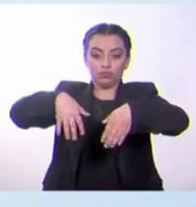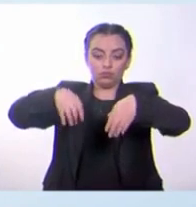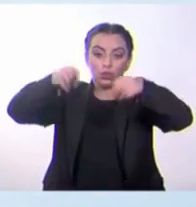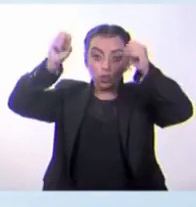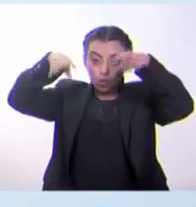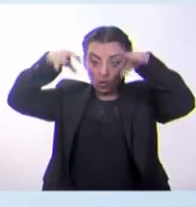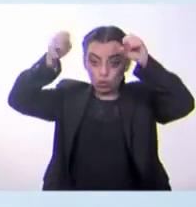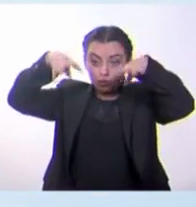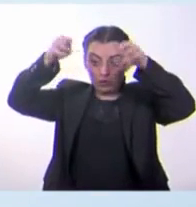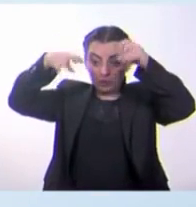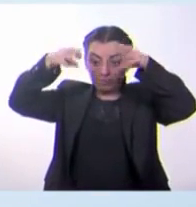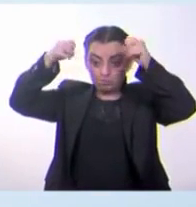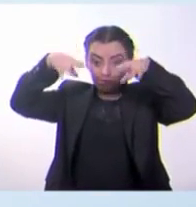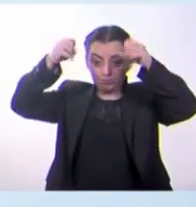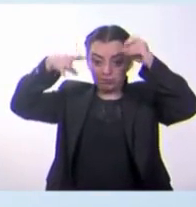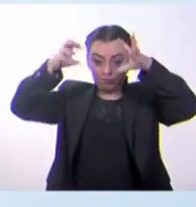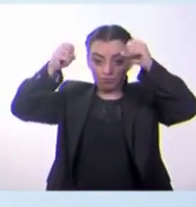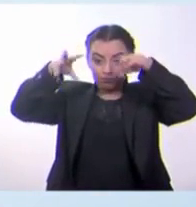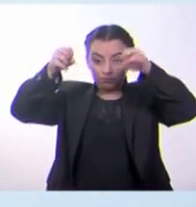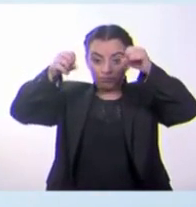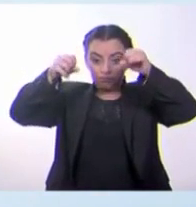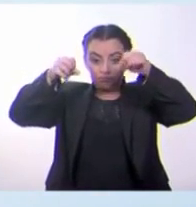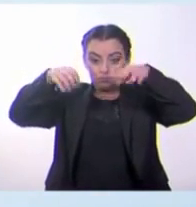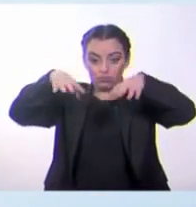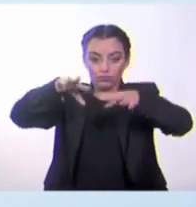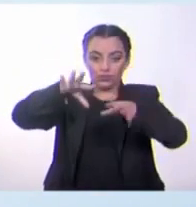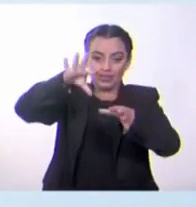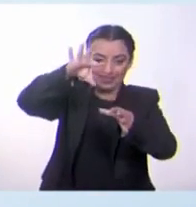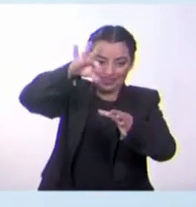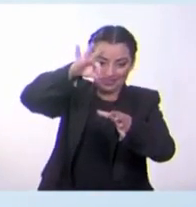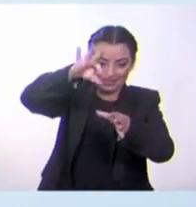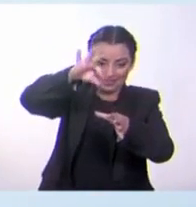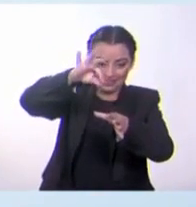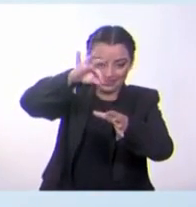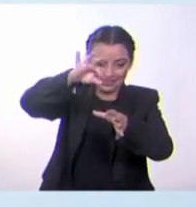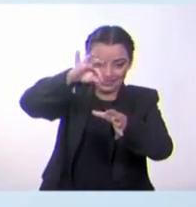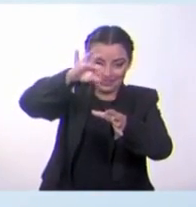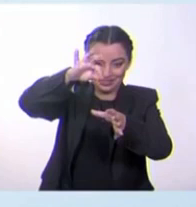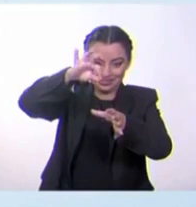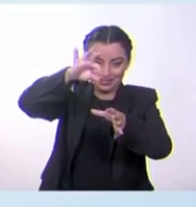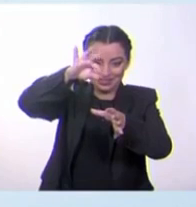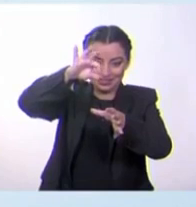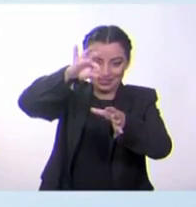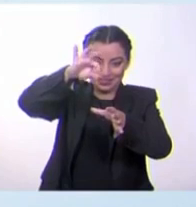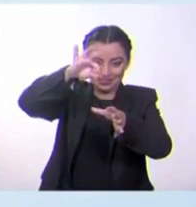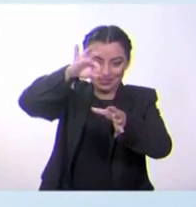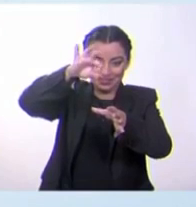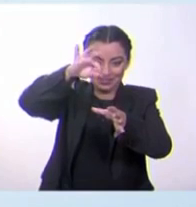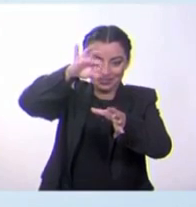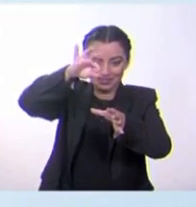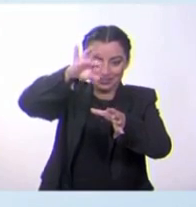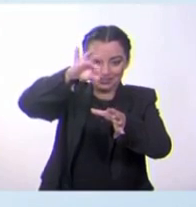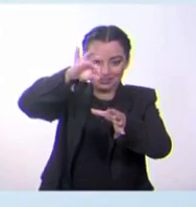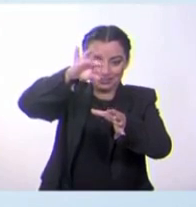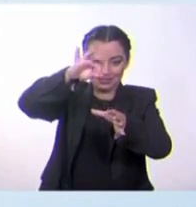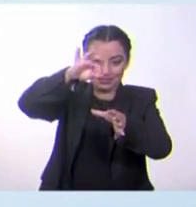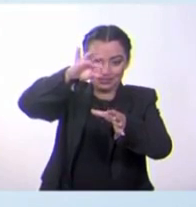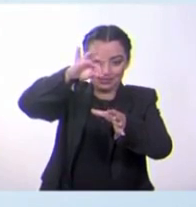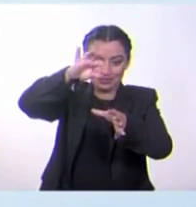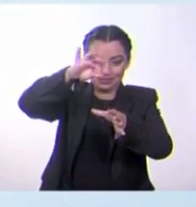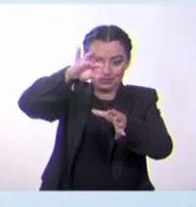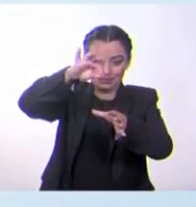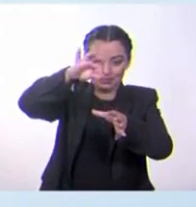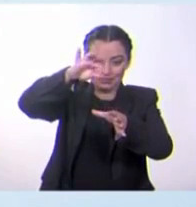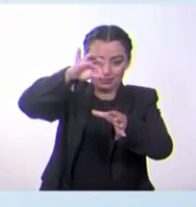lluvia o simulemos una escorrentía. Veamos en el suelo arenoso qué es lo que sucede. ¿Nota?